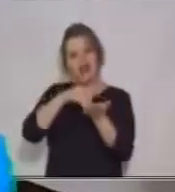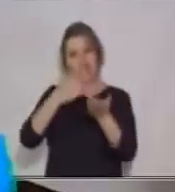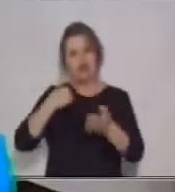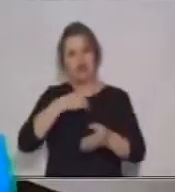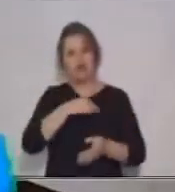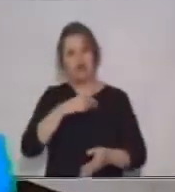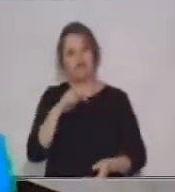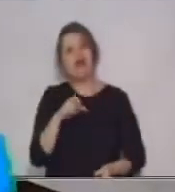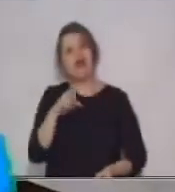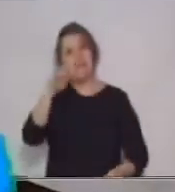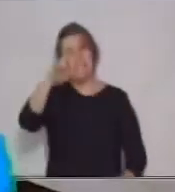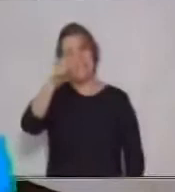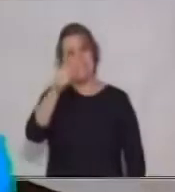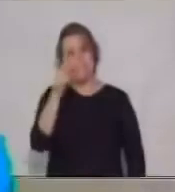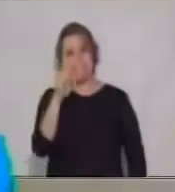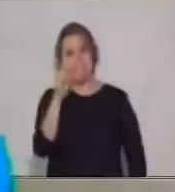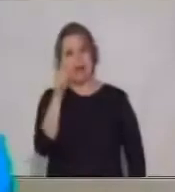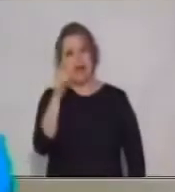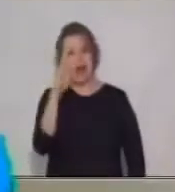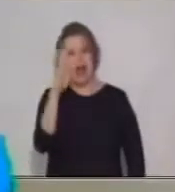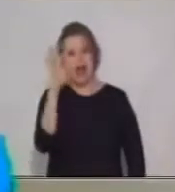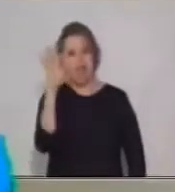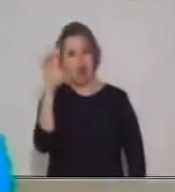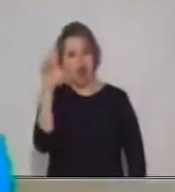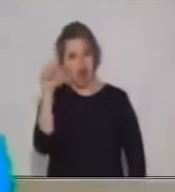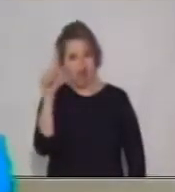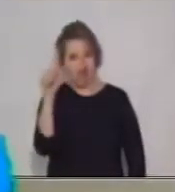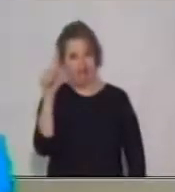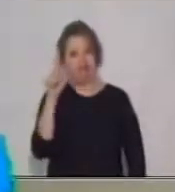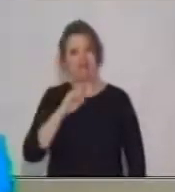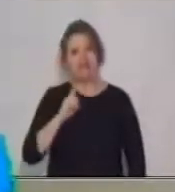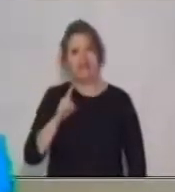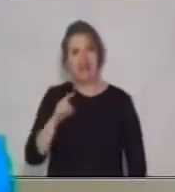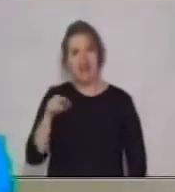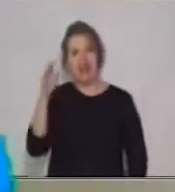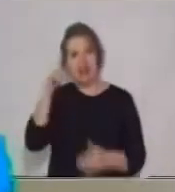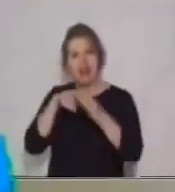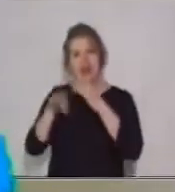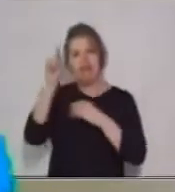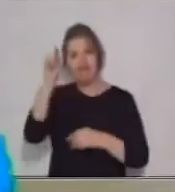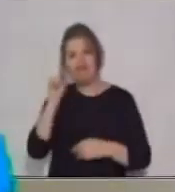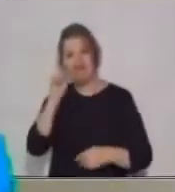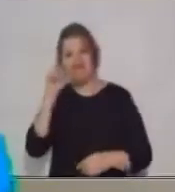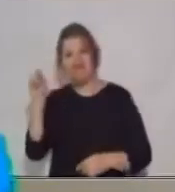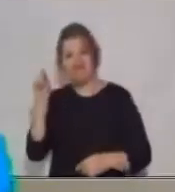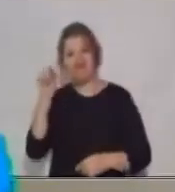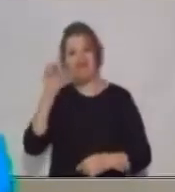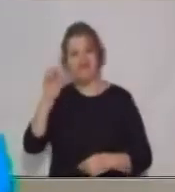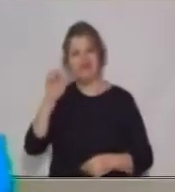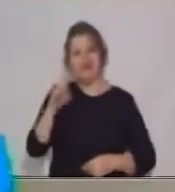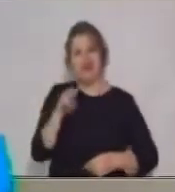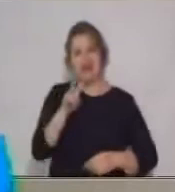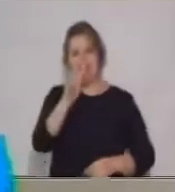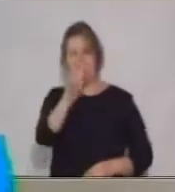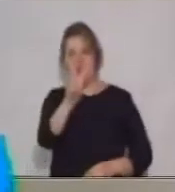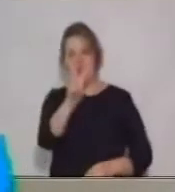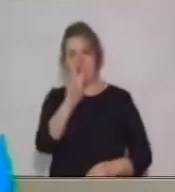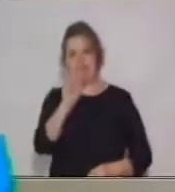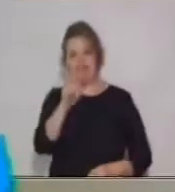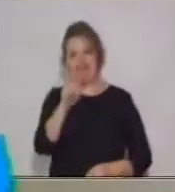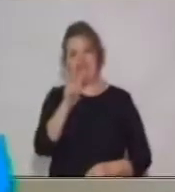parábola está en las coordenadas, le vamos a colocar aquí B de vértice, en